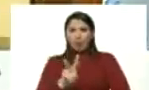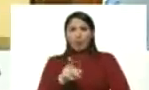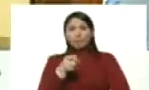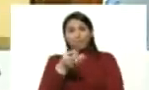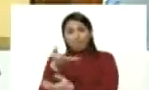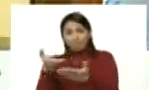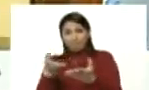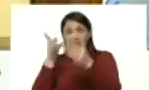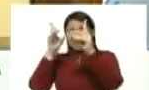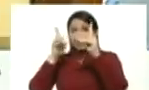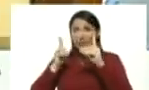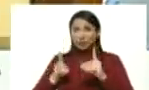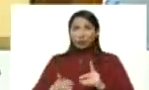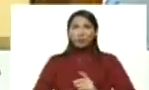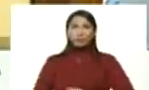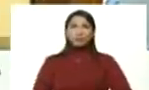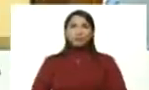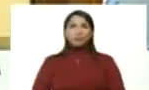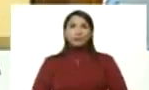decisión